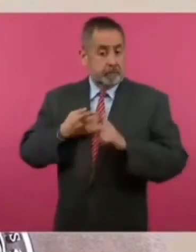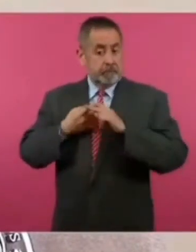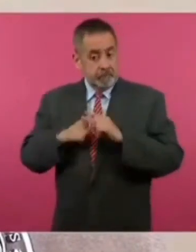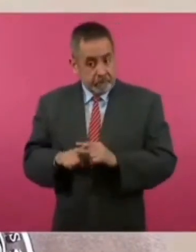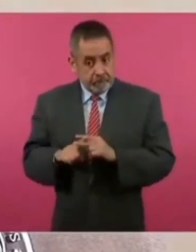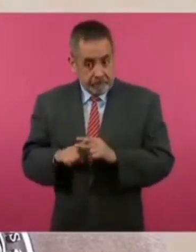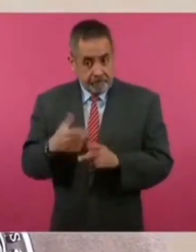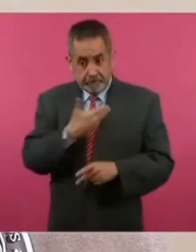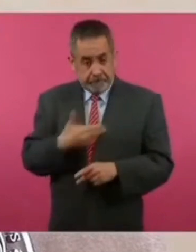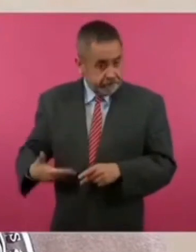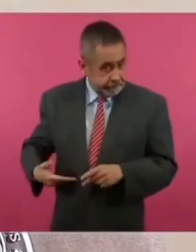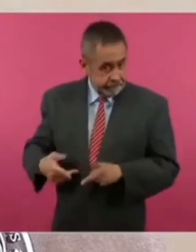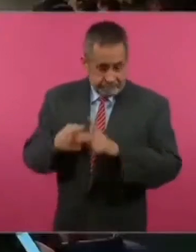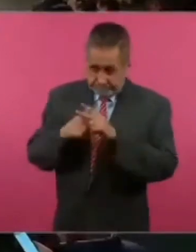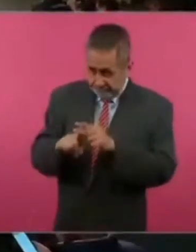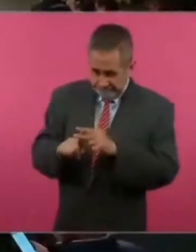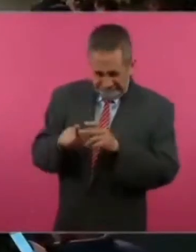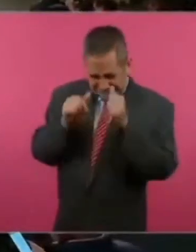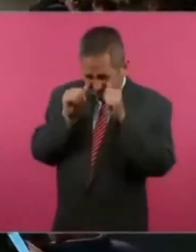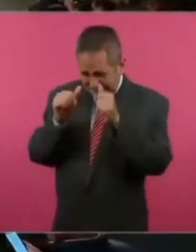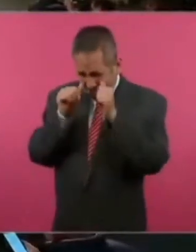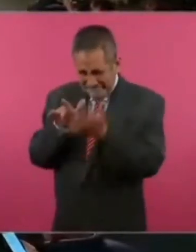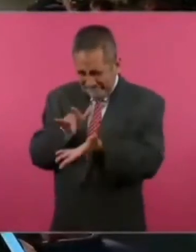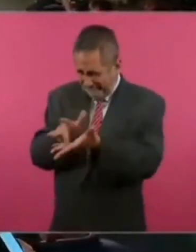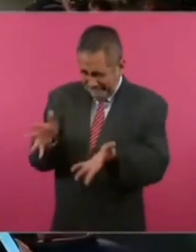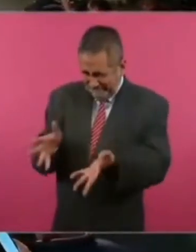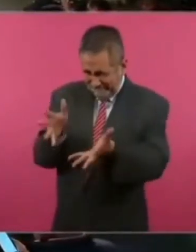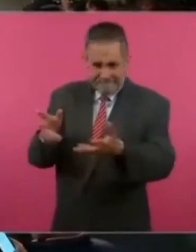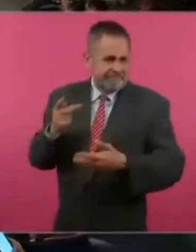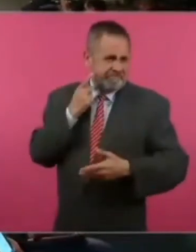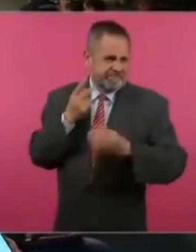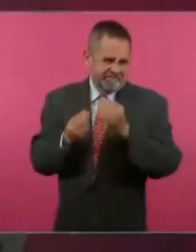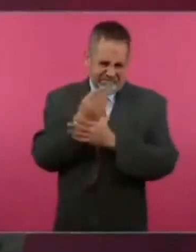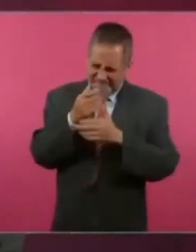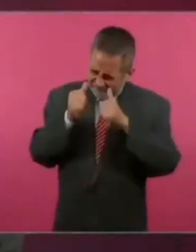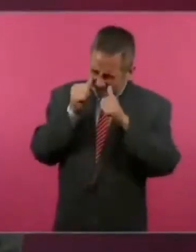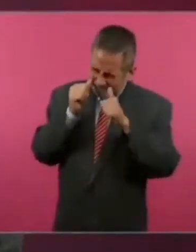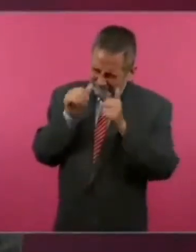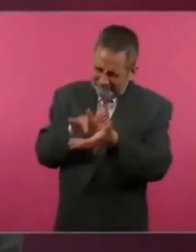comenzamos con esa nueva política